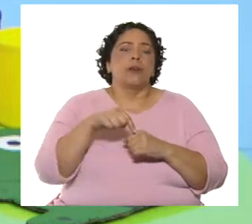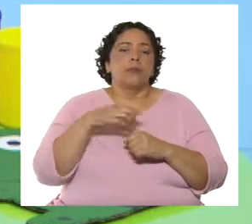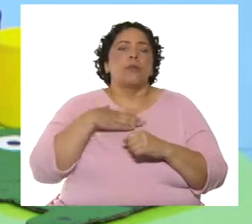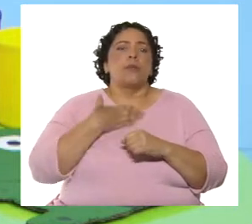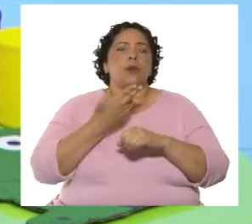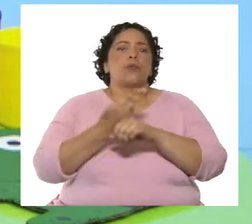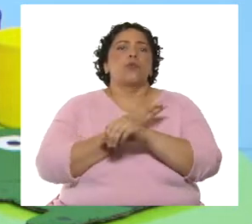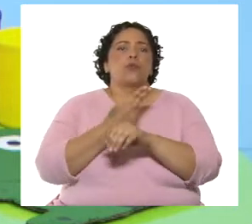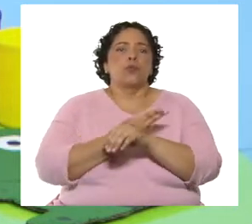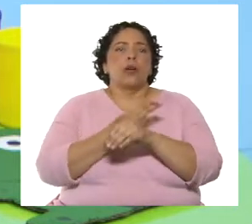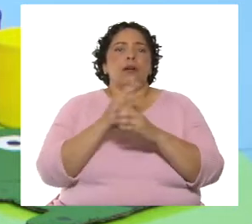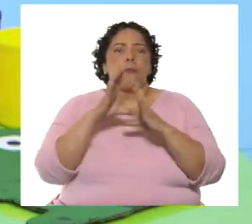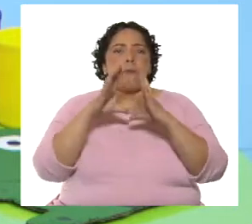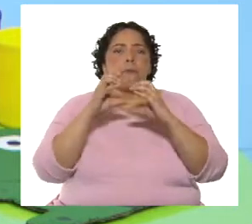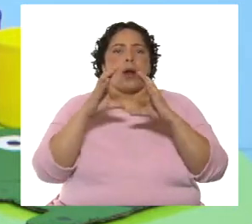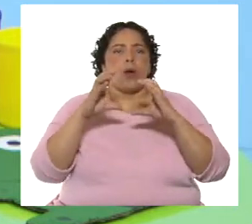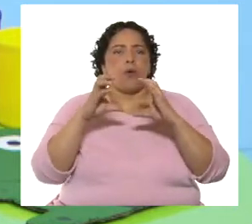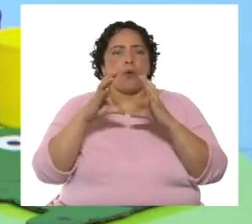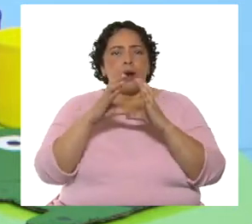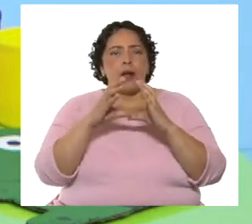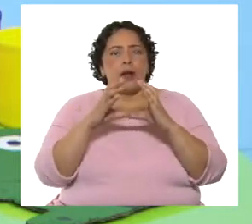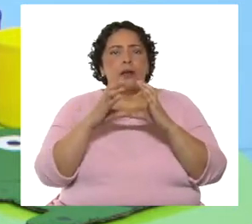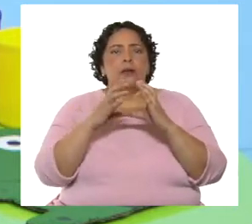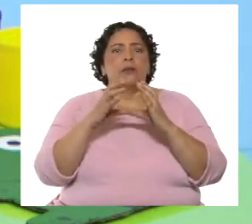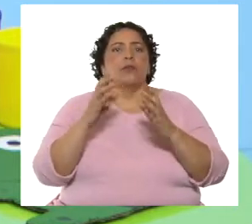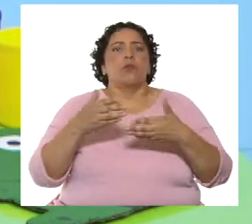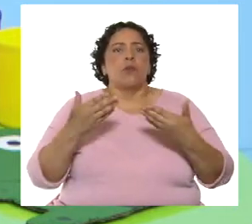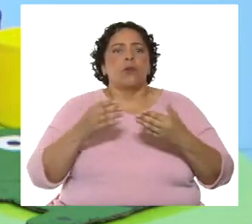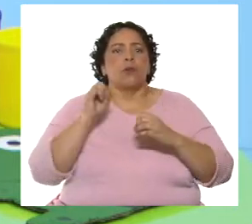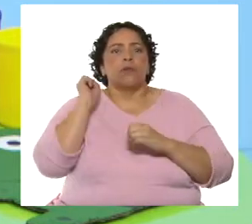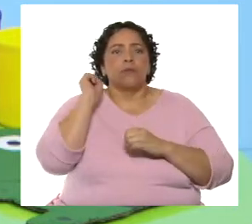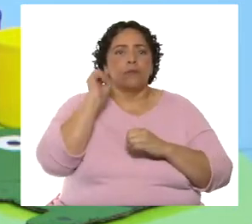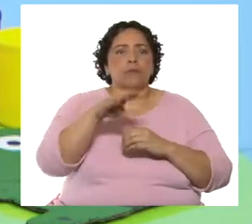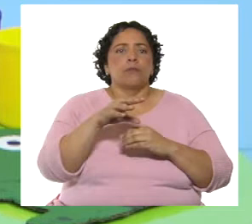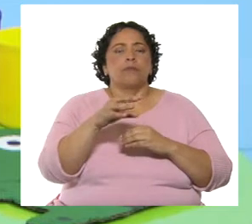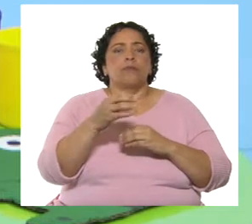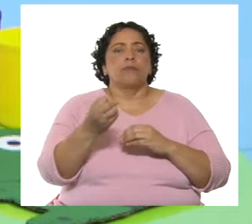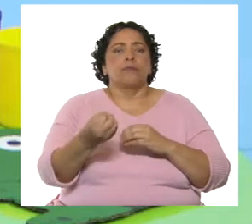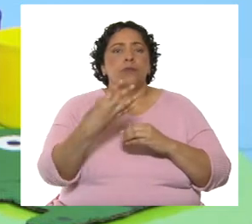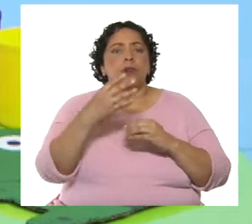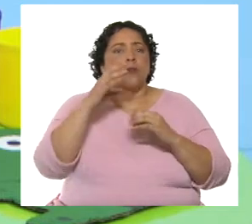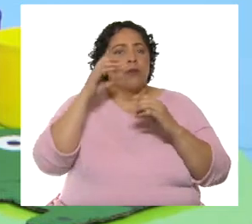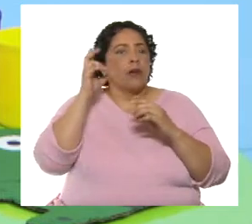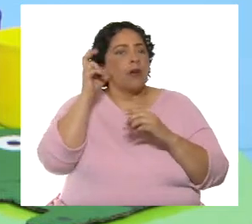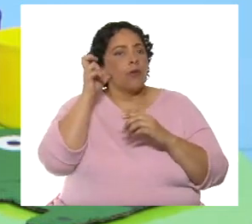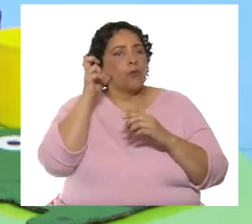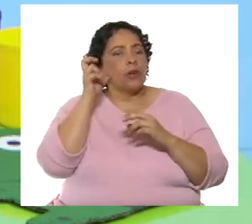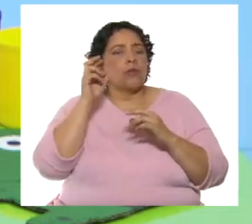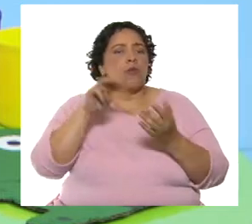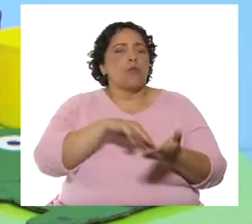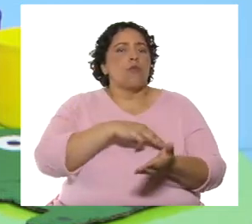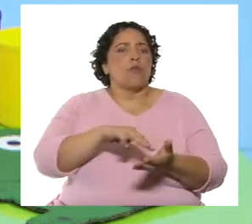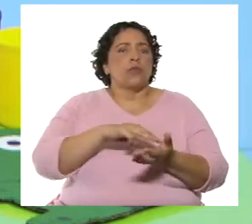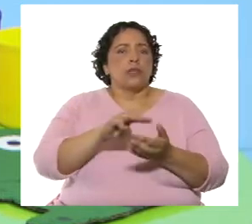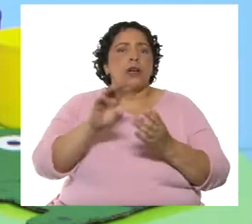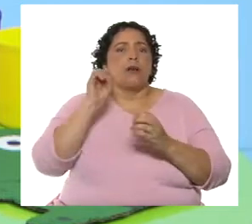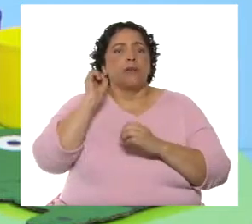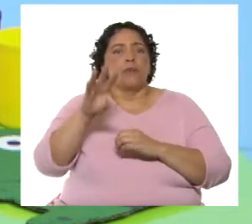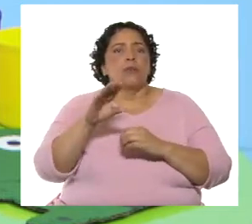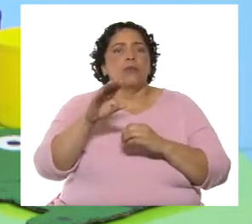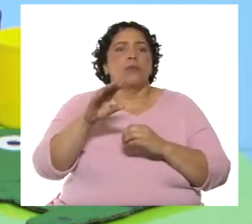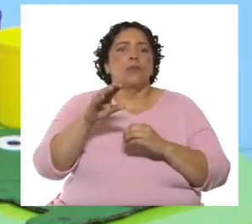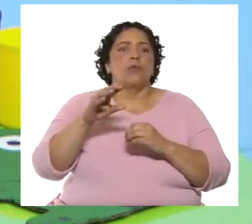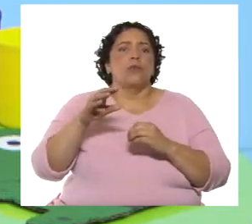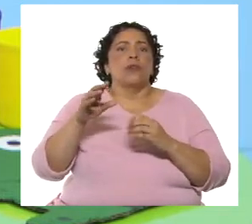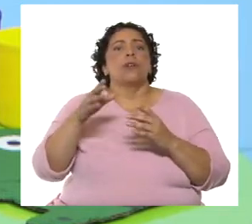podemos utilizar algunas pelotas al momento de lanzarlas, al momento de estar escuchando la música, lanzamos las pelotas, jugamos